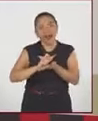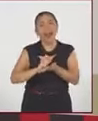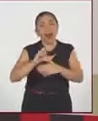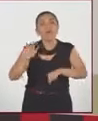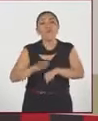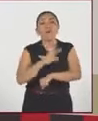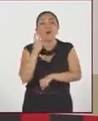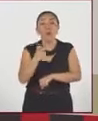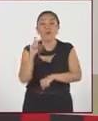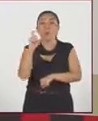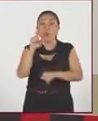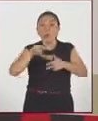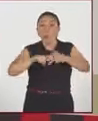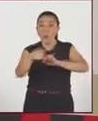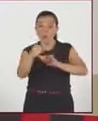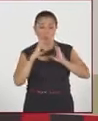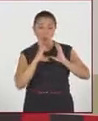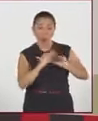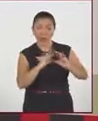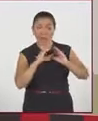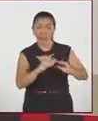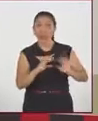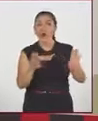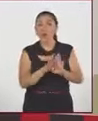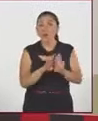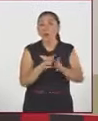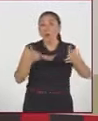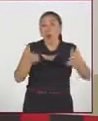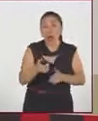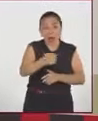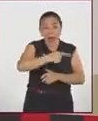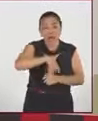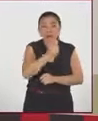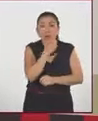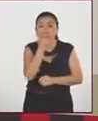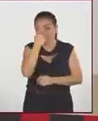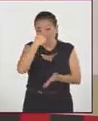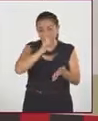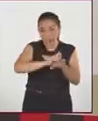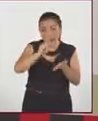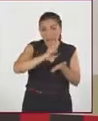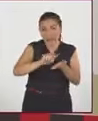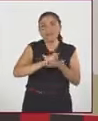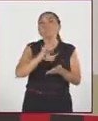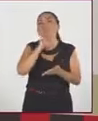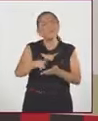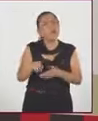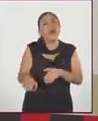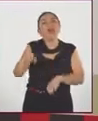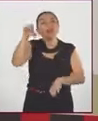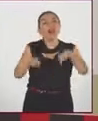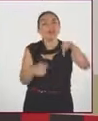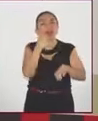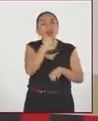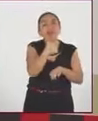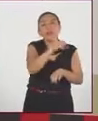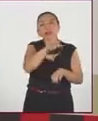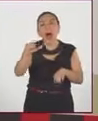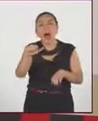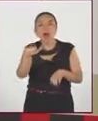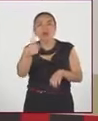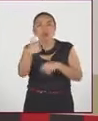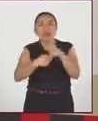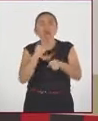etapa en donde les enseñamos a los pacientes, a los estudiantes, poder escribir es en estas edades. ¿Por qué? Porque el cerebro ya tiene